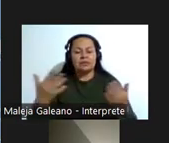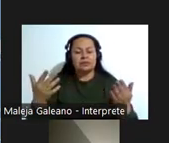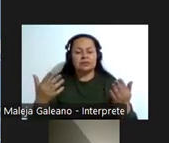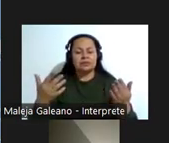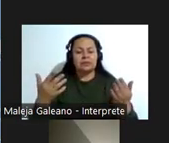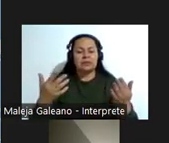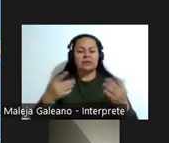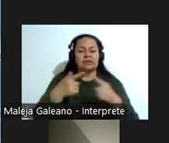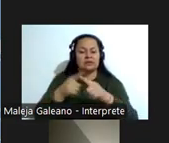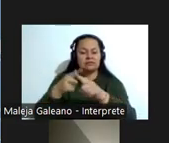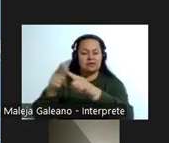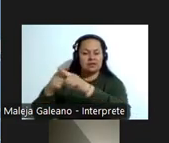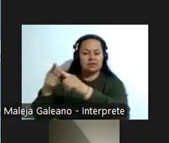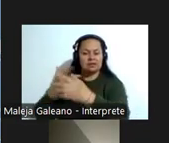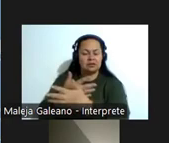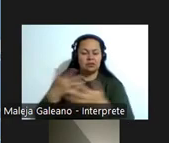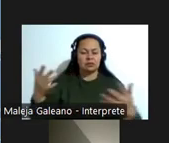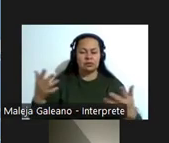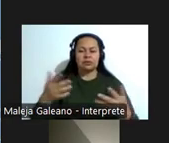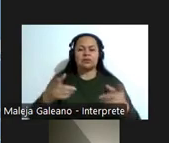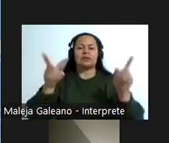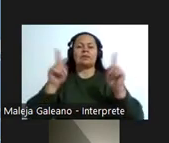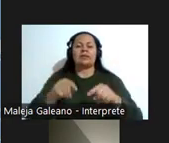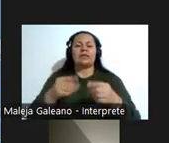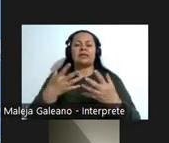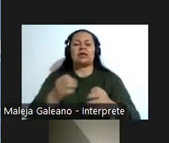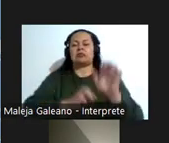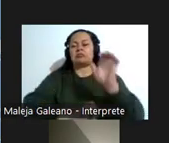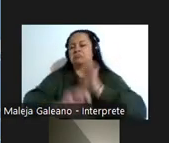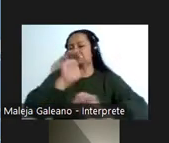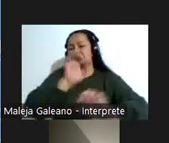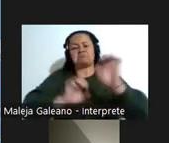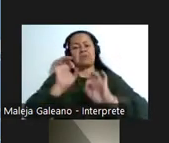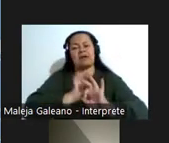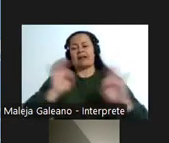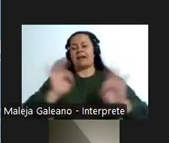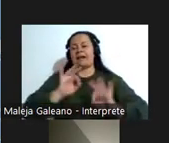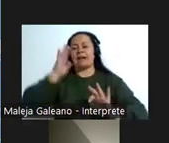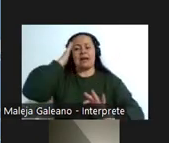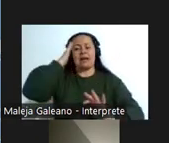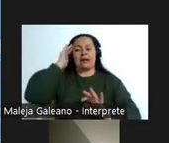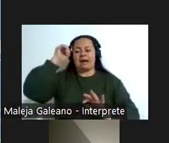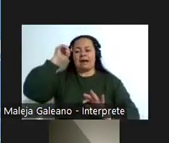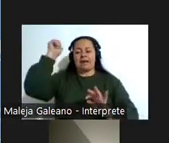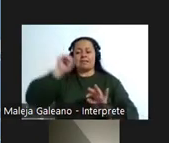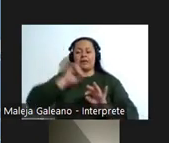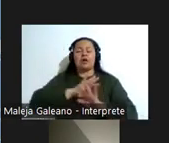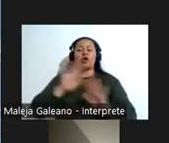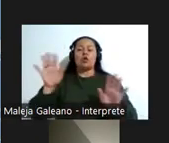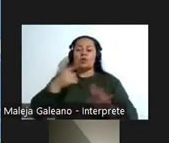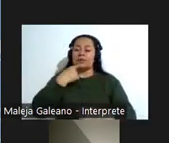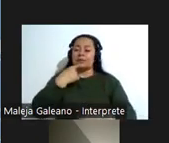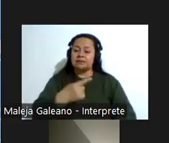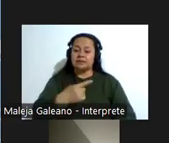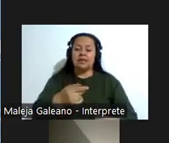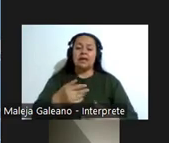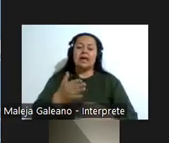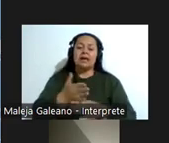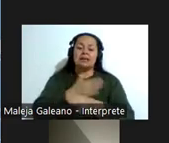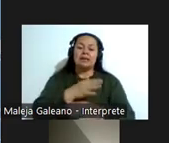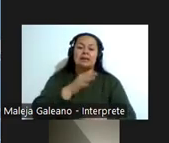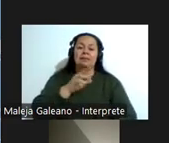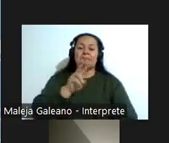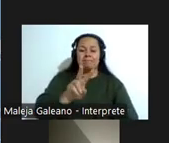diversos campos disciplinares. Aquí tampoco quiero defender ninguna academia, ni como decía Diana Vite en su texto,